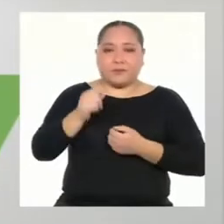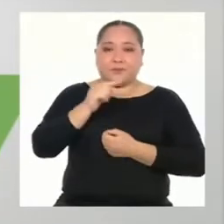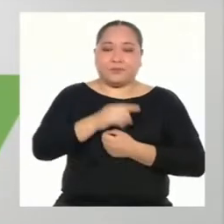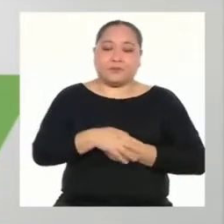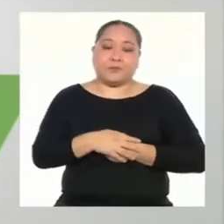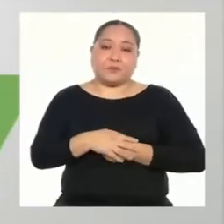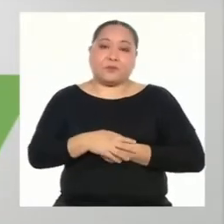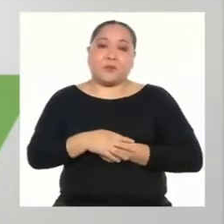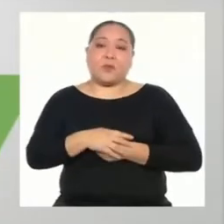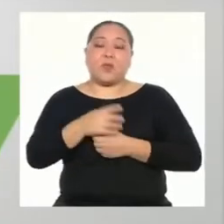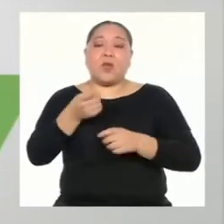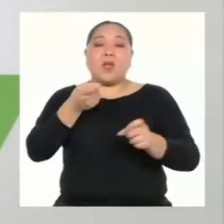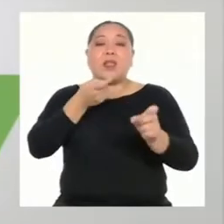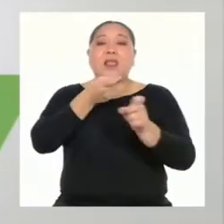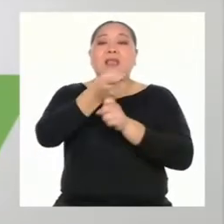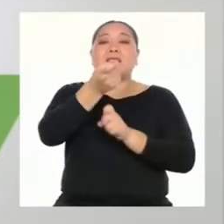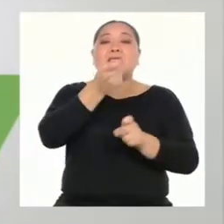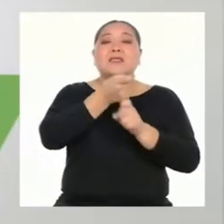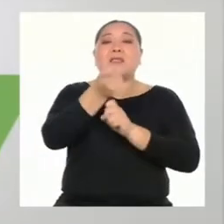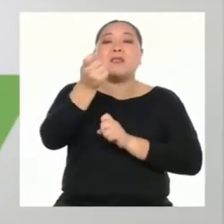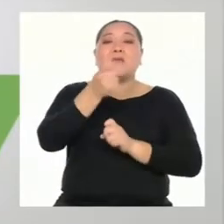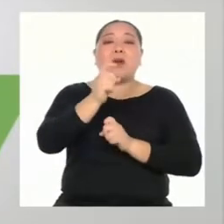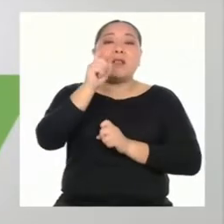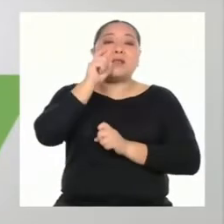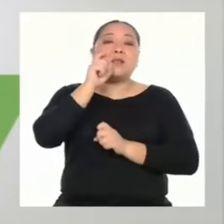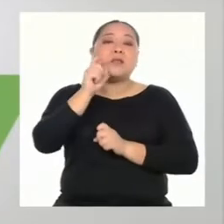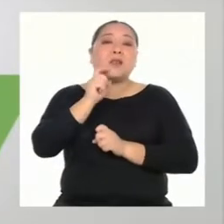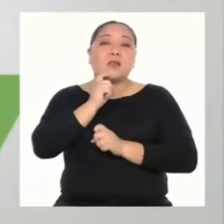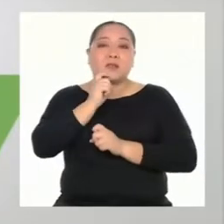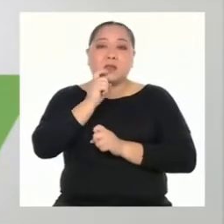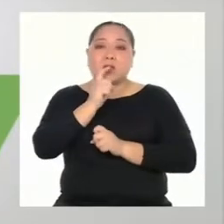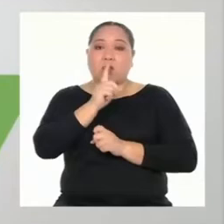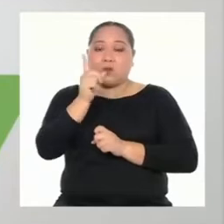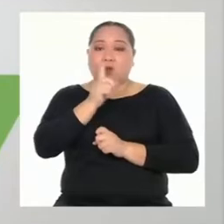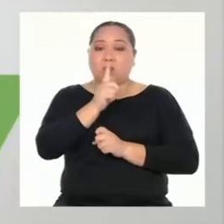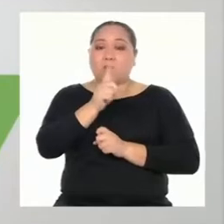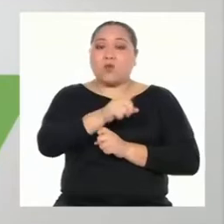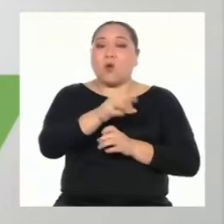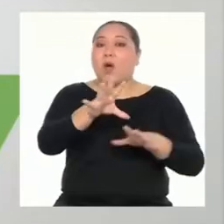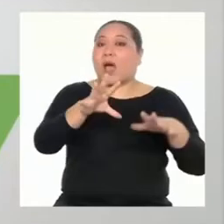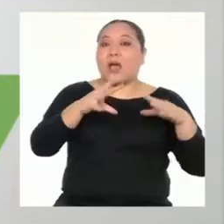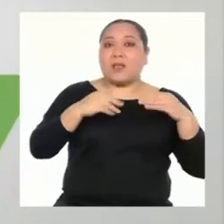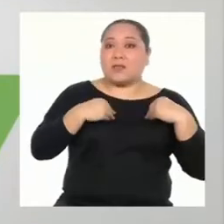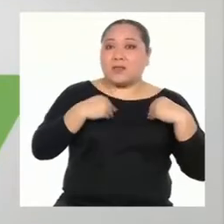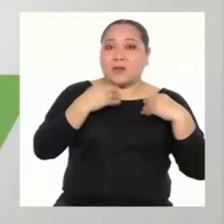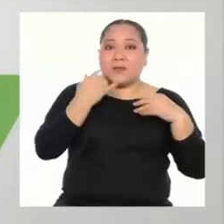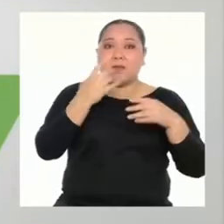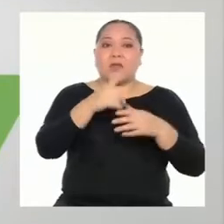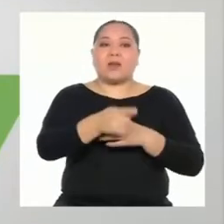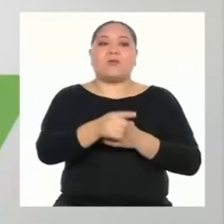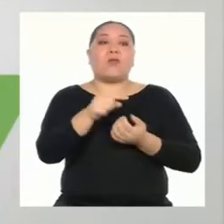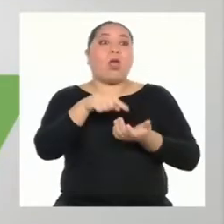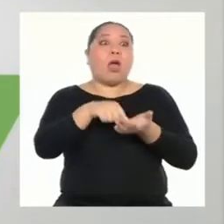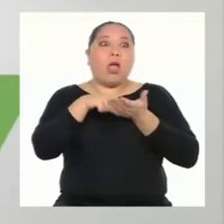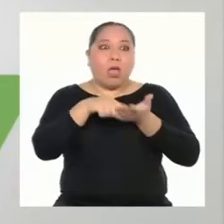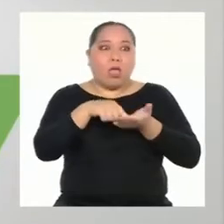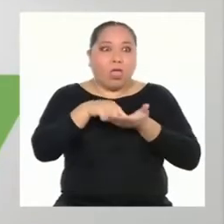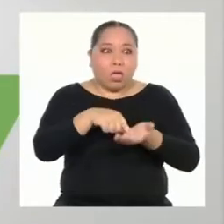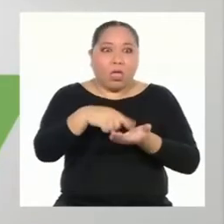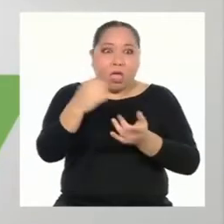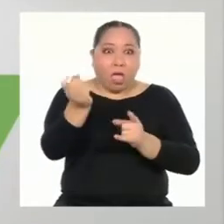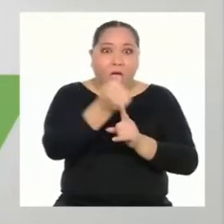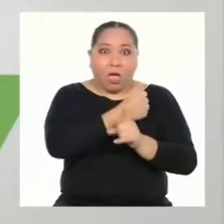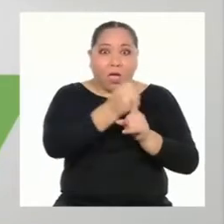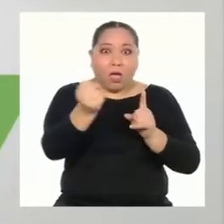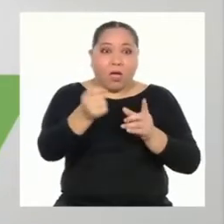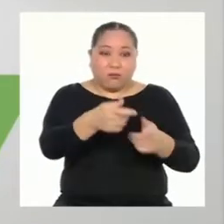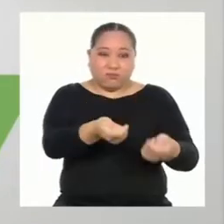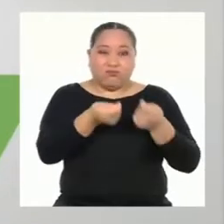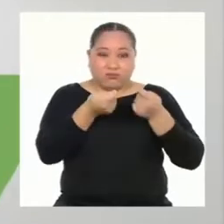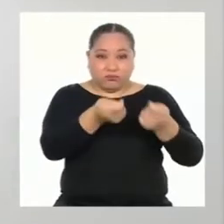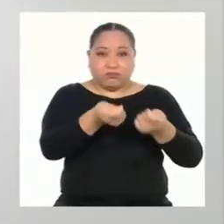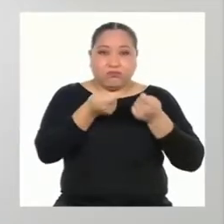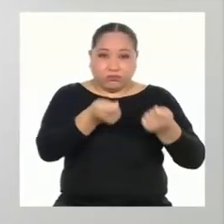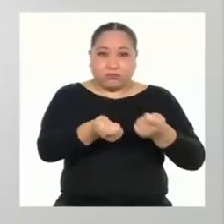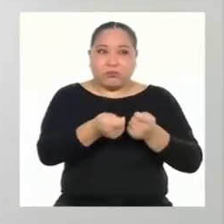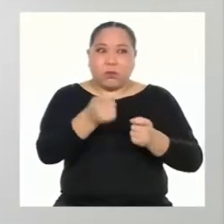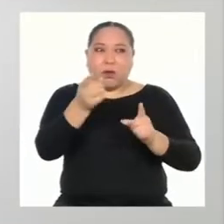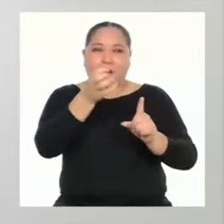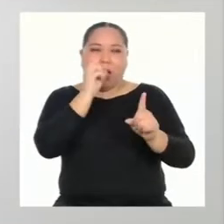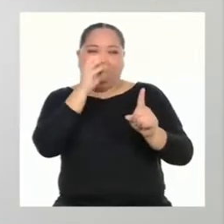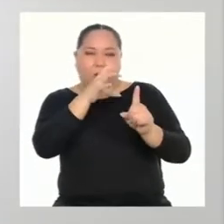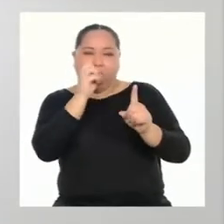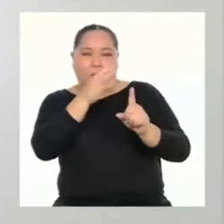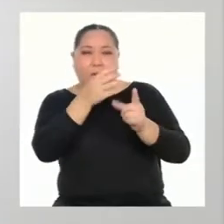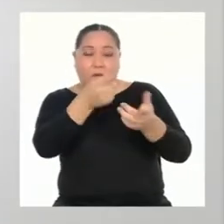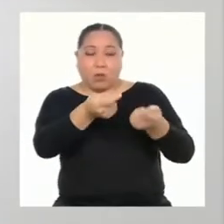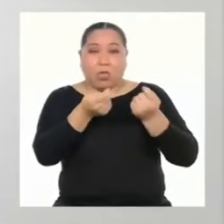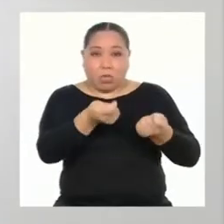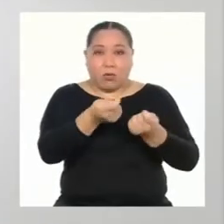sexual que se cometen contra una persona sin su consentimiento a través de amenazas, uso de la fuerza o